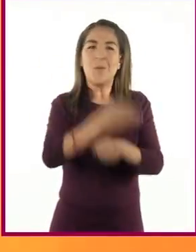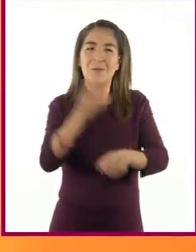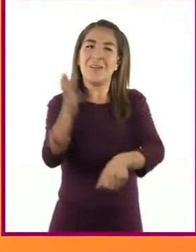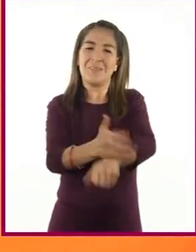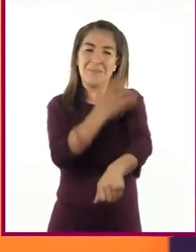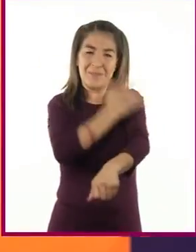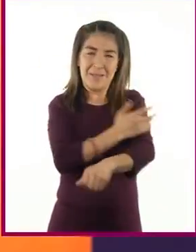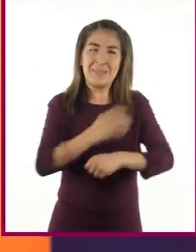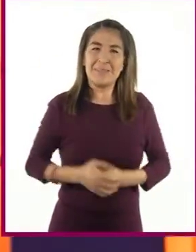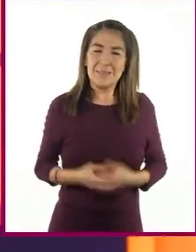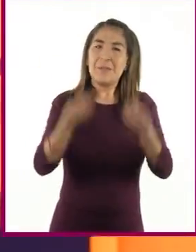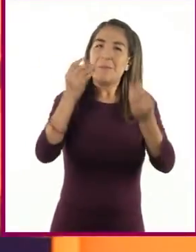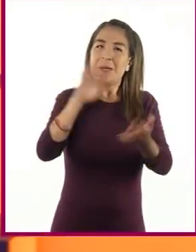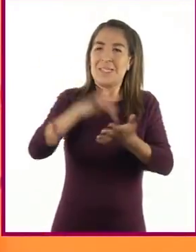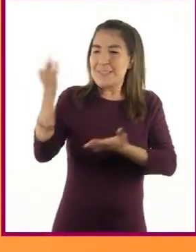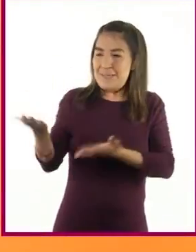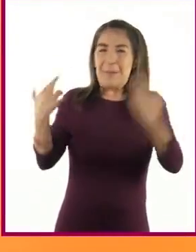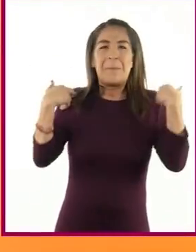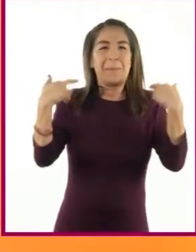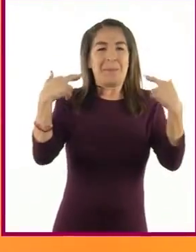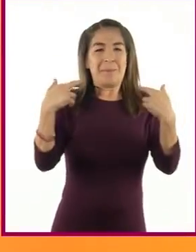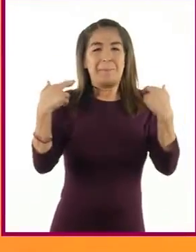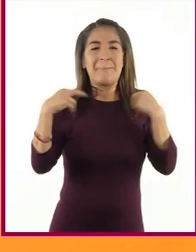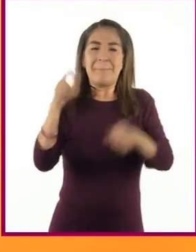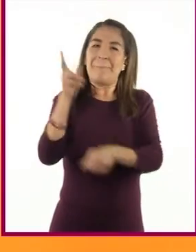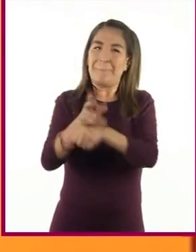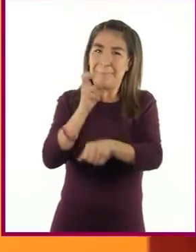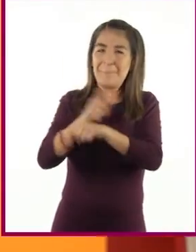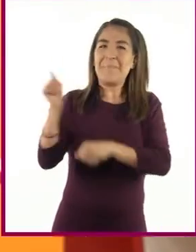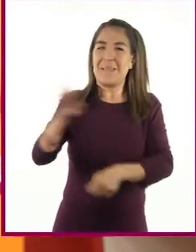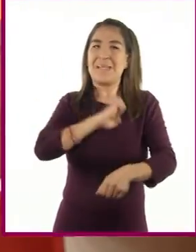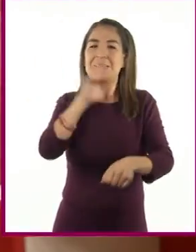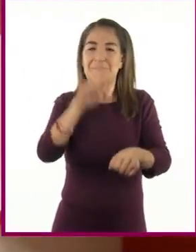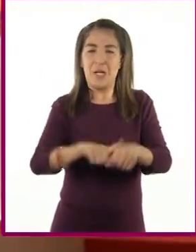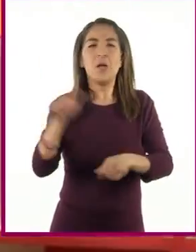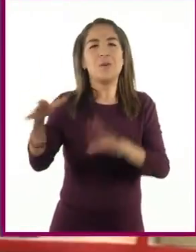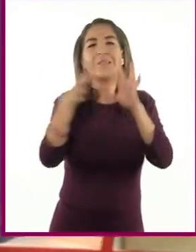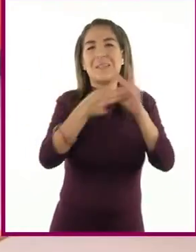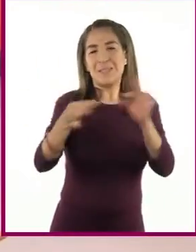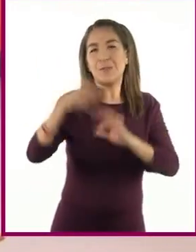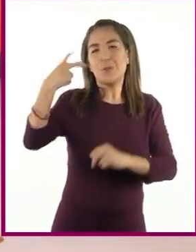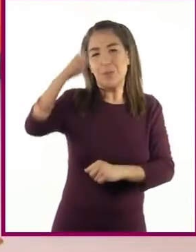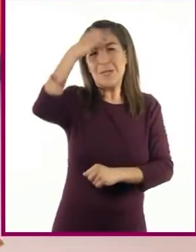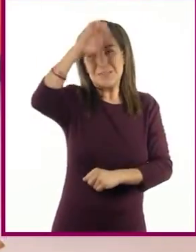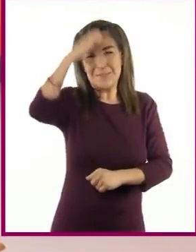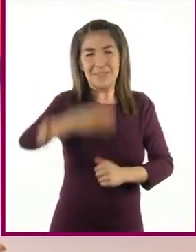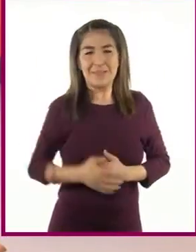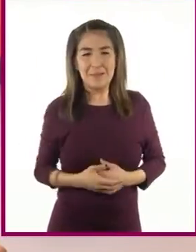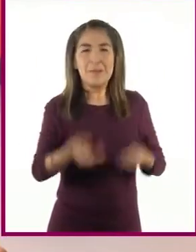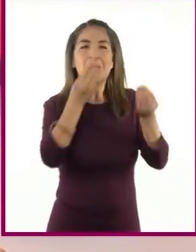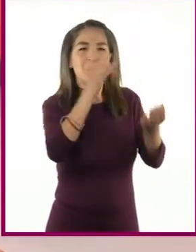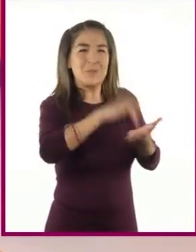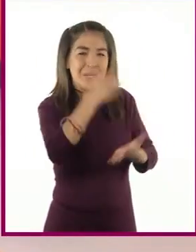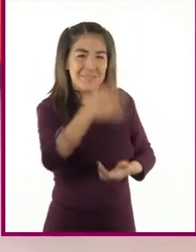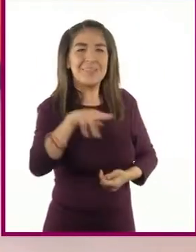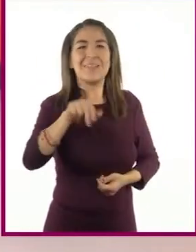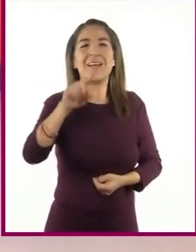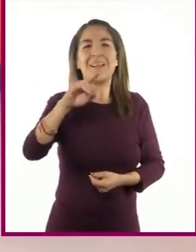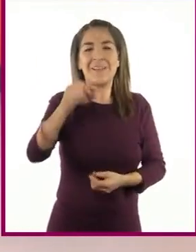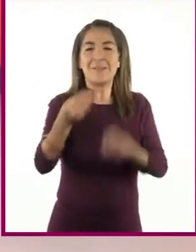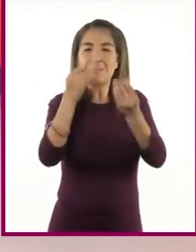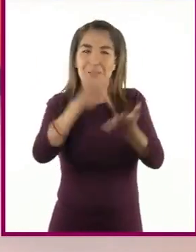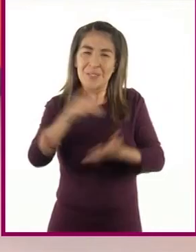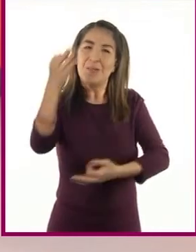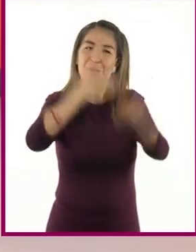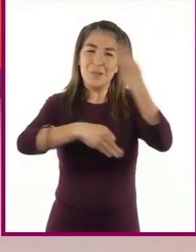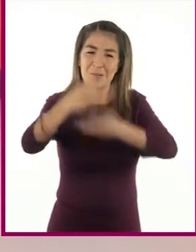acompañarnos. Agradecemos a nuestro invitado por habernos compartido su experiencia. Muchas gracias, Nadia. Muchas gracias